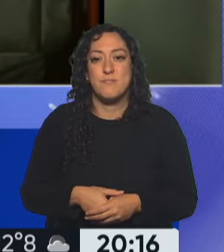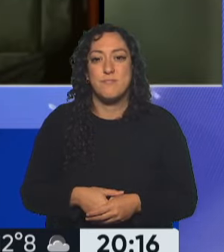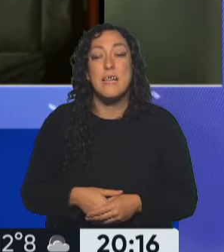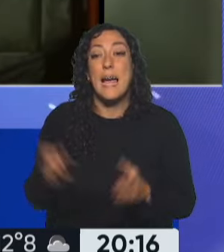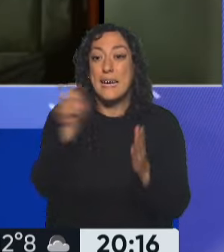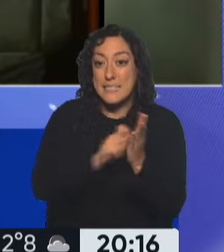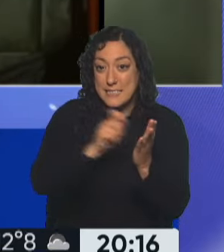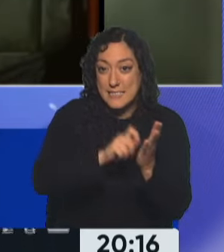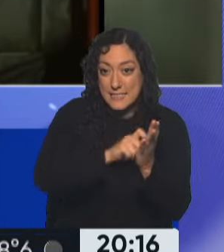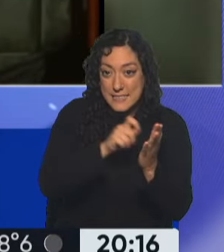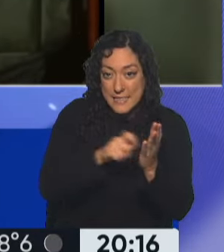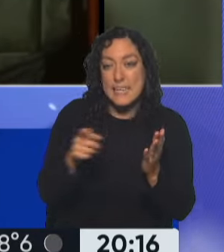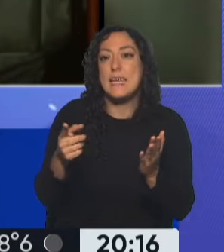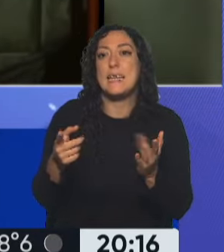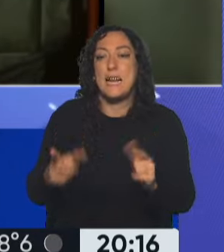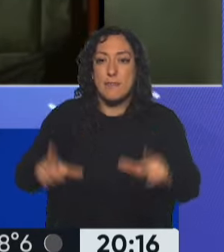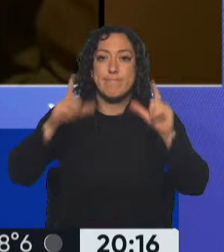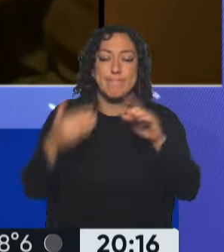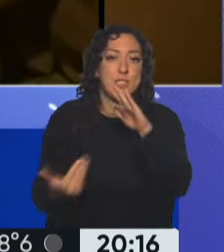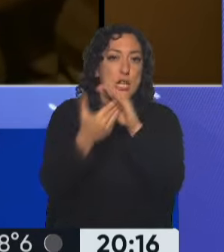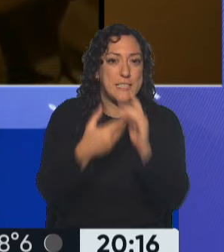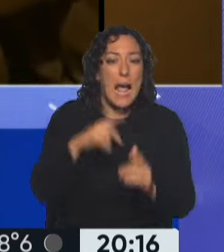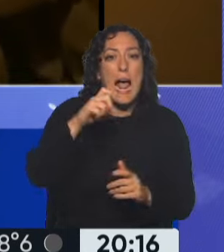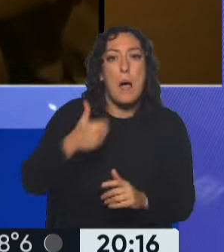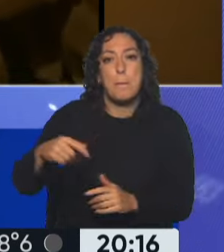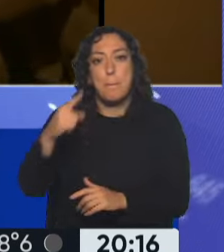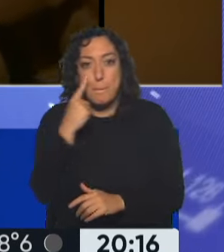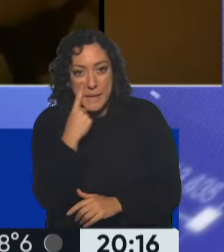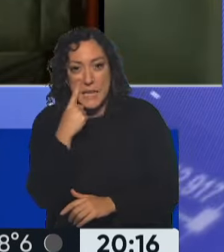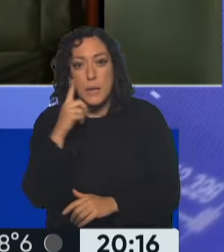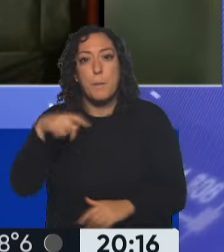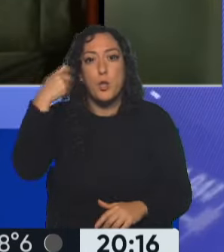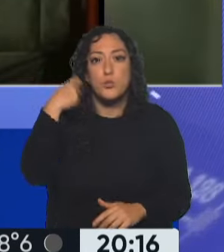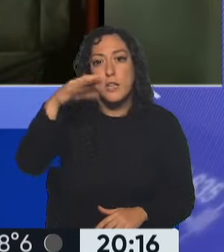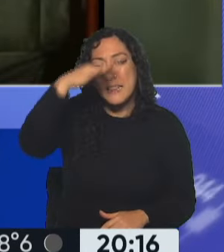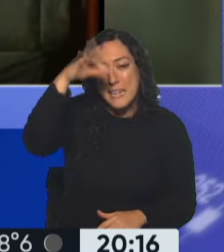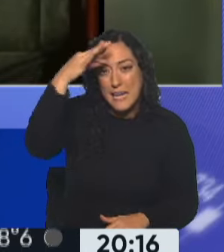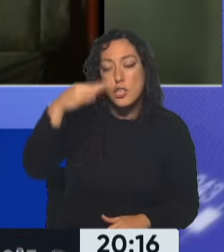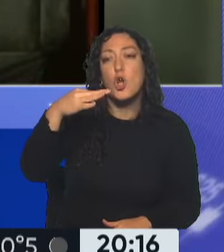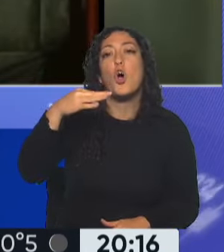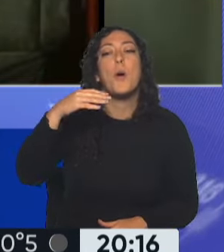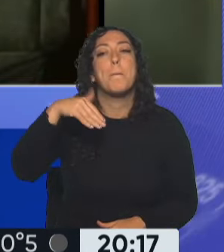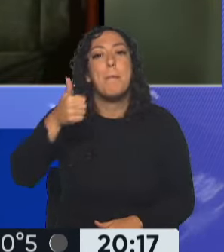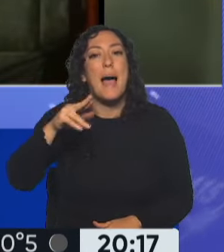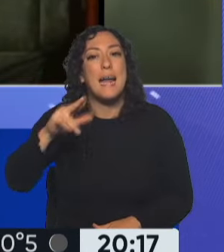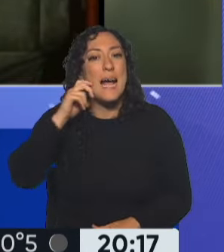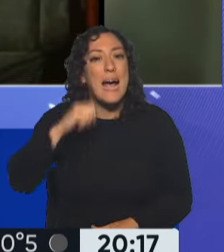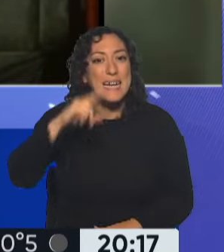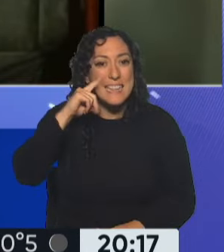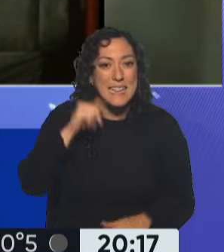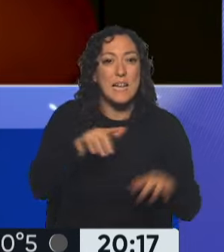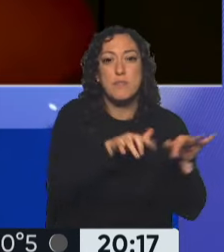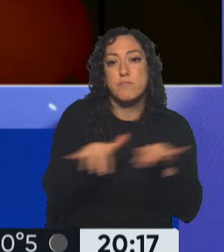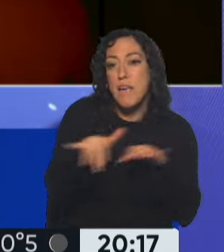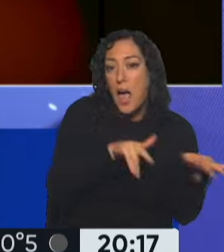y es, obviamente, protagonizada por Campi, que también fue producida en el Teatro Margarita Xirgu y está acompañado en el piano por Federico